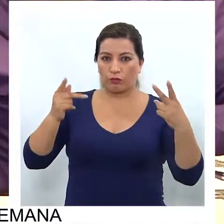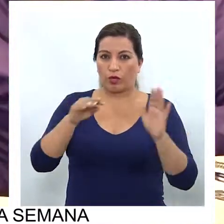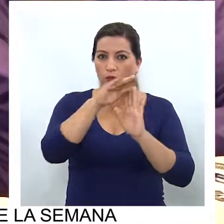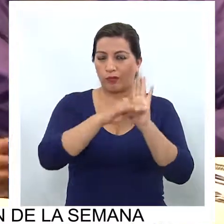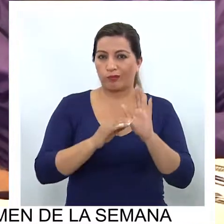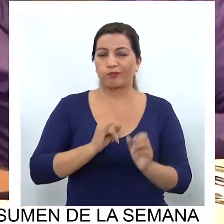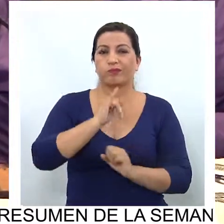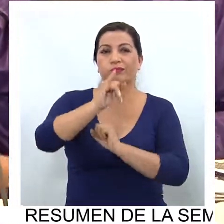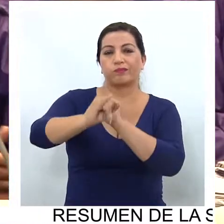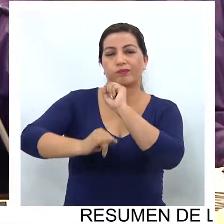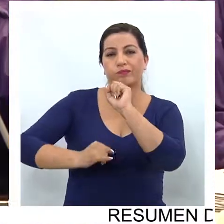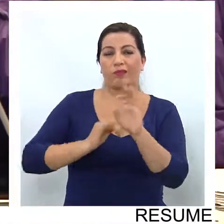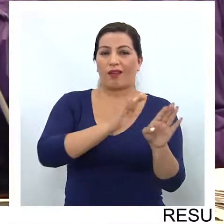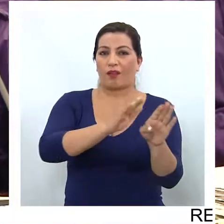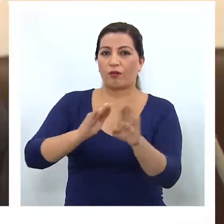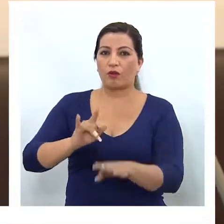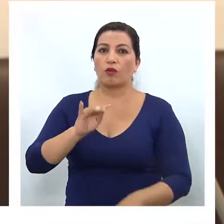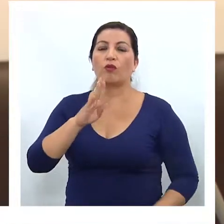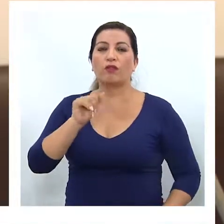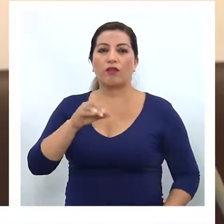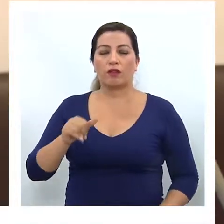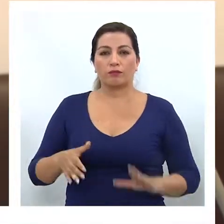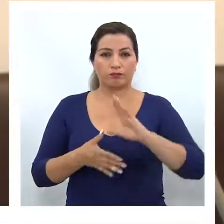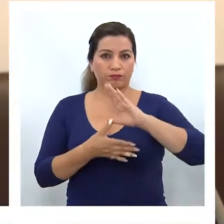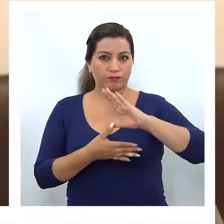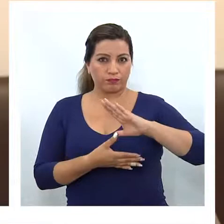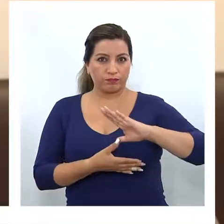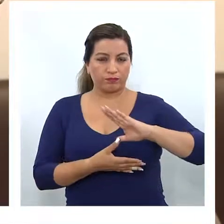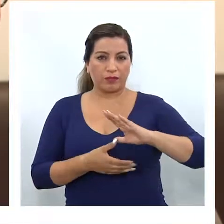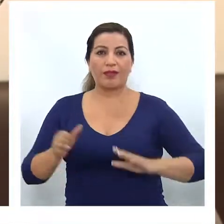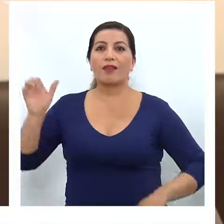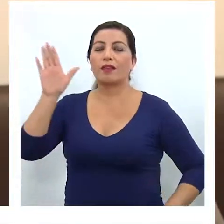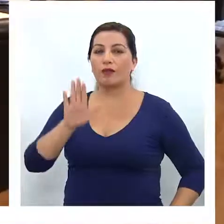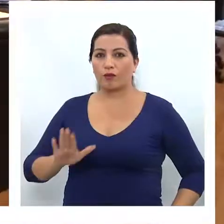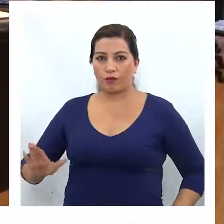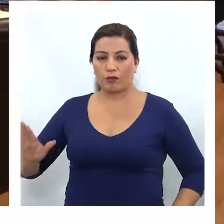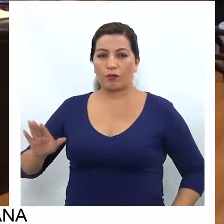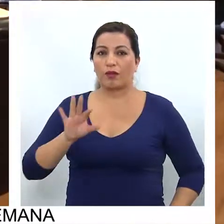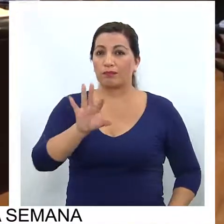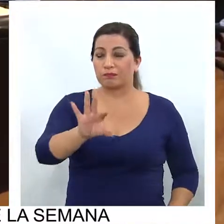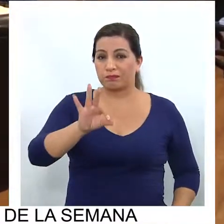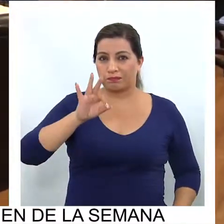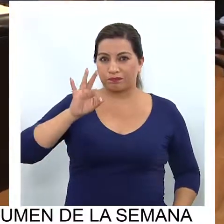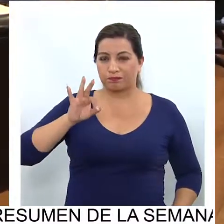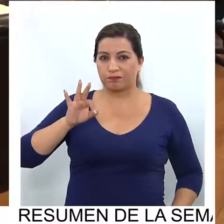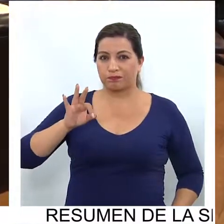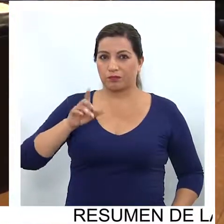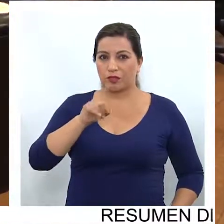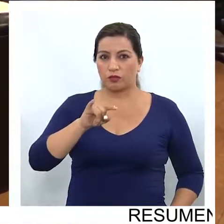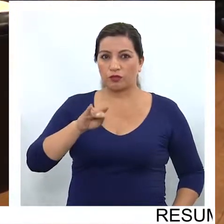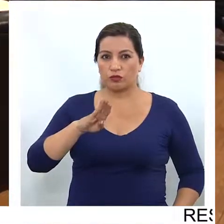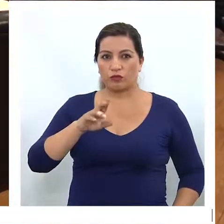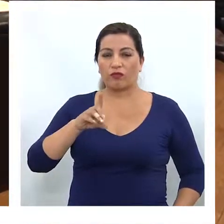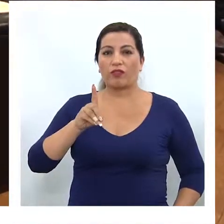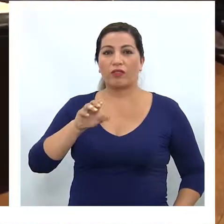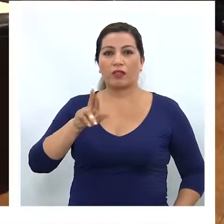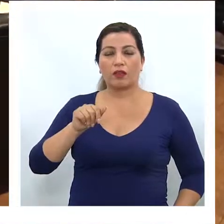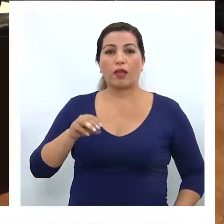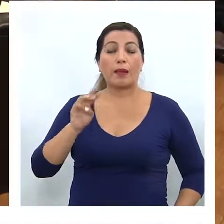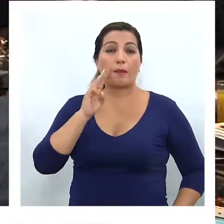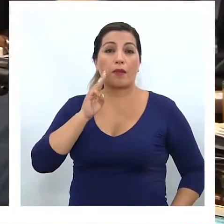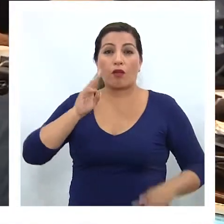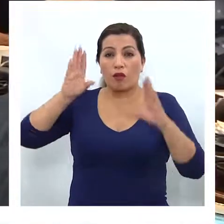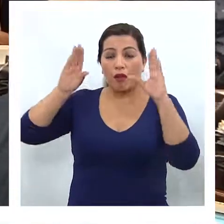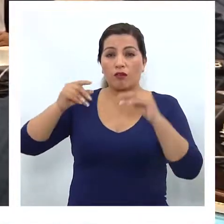Internacional de Cooperación Urbana entre América Latina y la Unión Europea, seleccionado por la Subdere. El